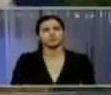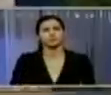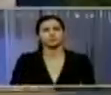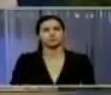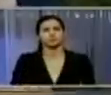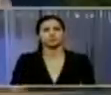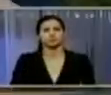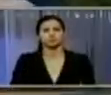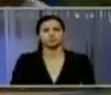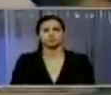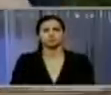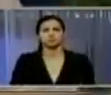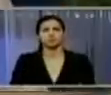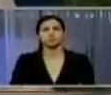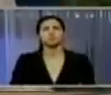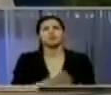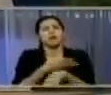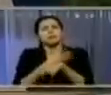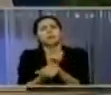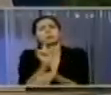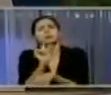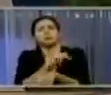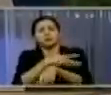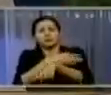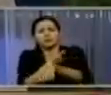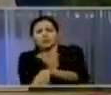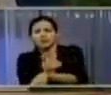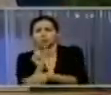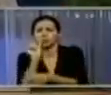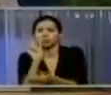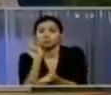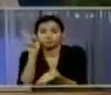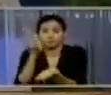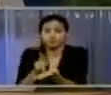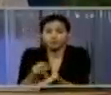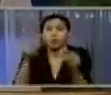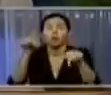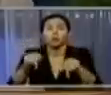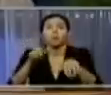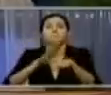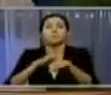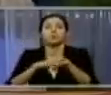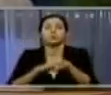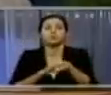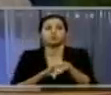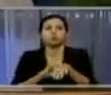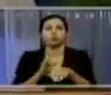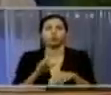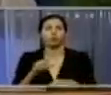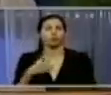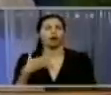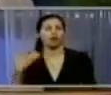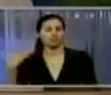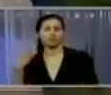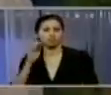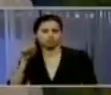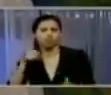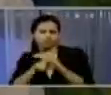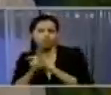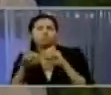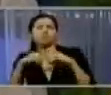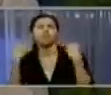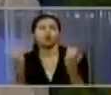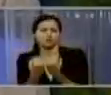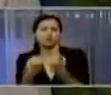poquito en entrar al acto, a la asamblea, para encontrarme con ustedes. Estaba aquí, en la oficina.